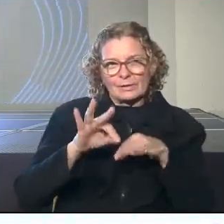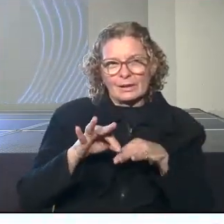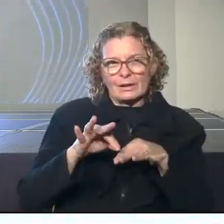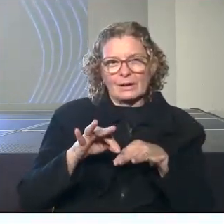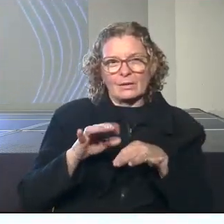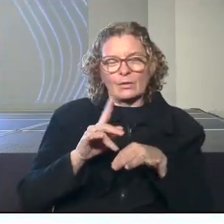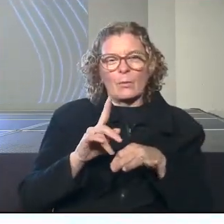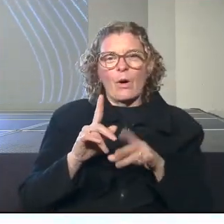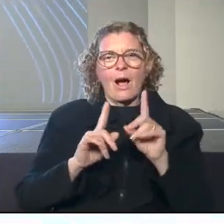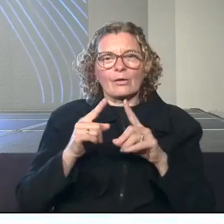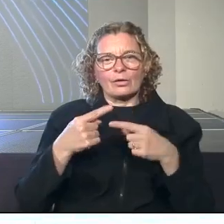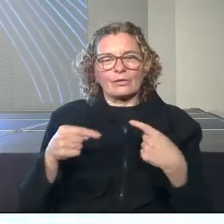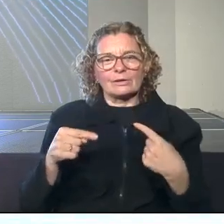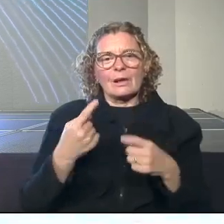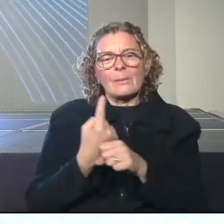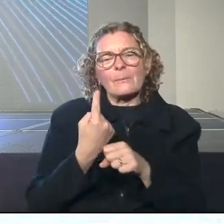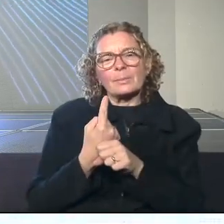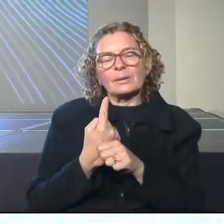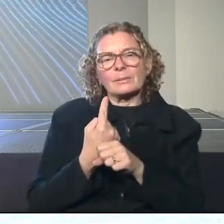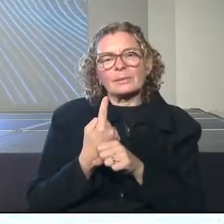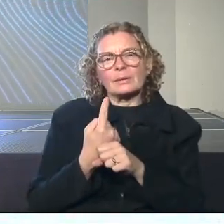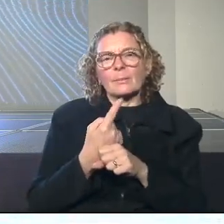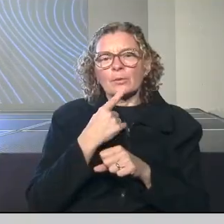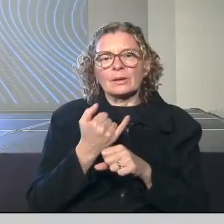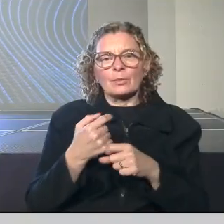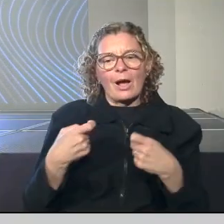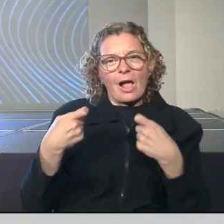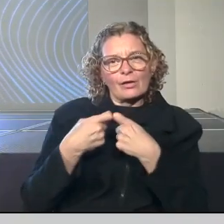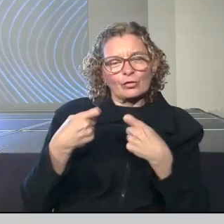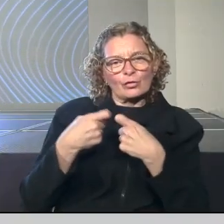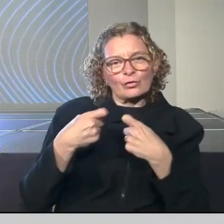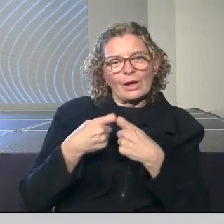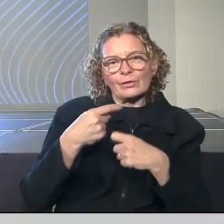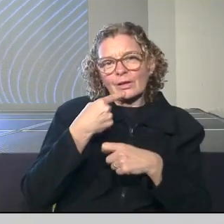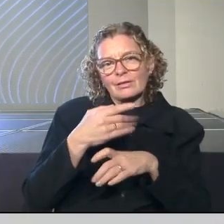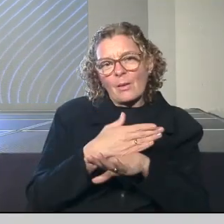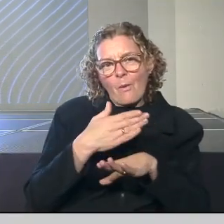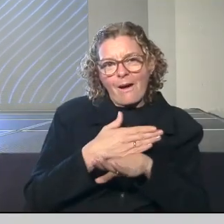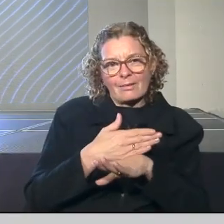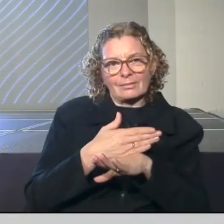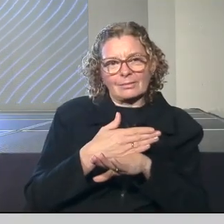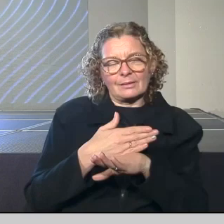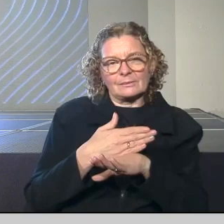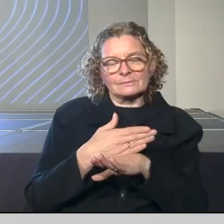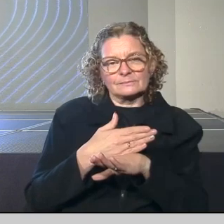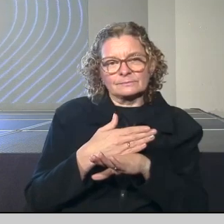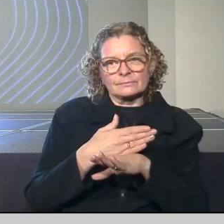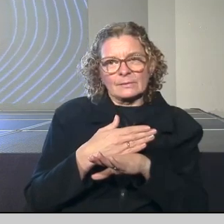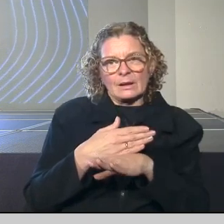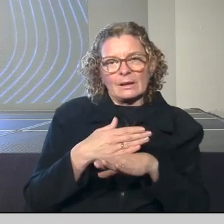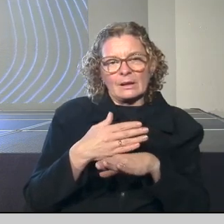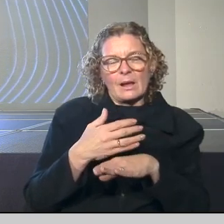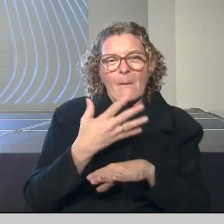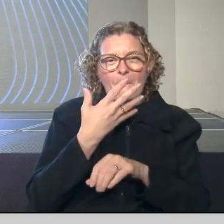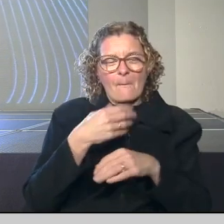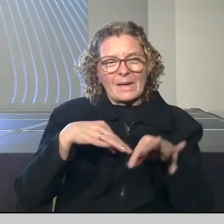no orgánicas. El primero, que es Product Ads, está asociado a esto que veíamos al principio de Mercado Ads,